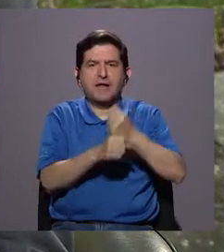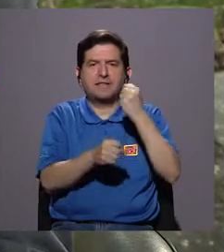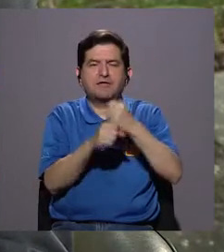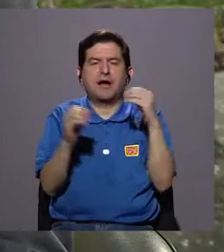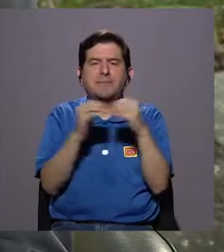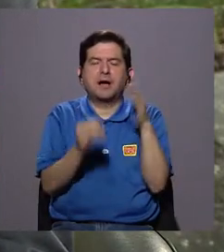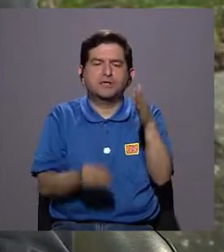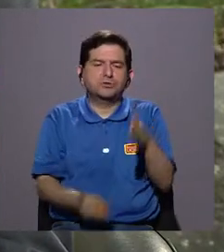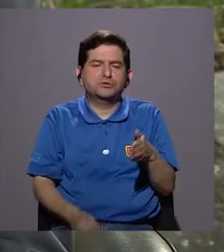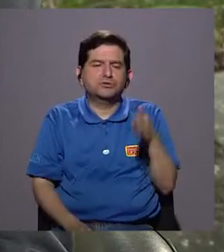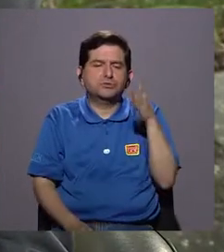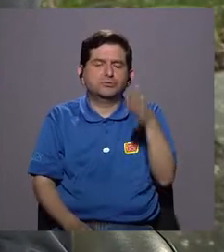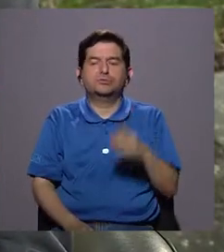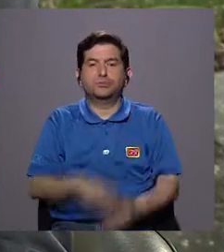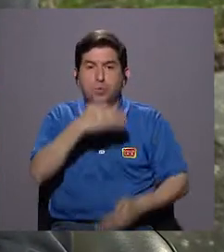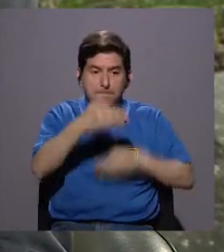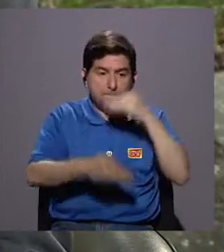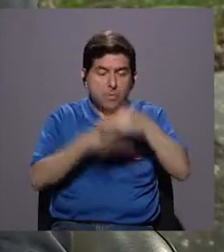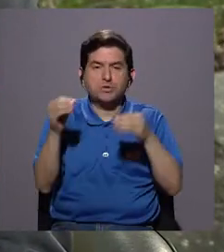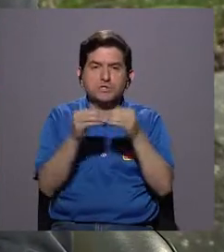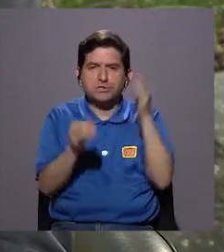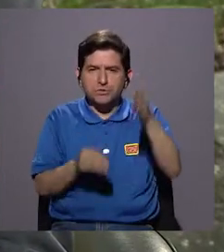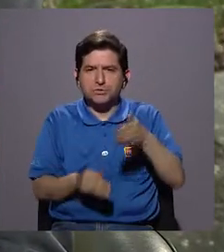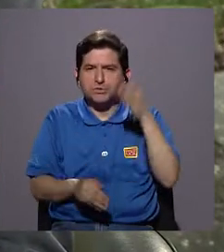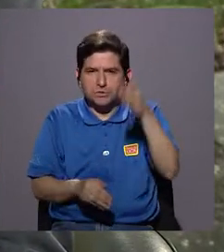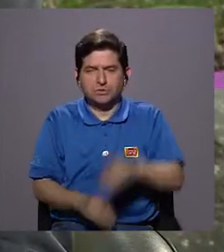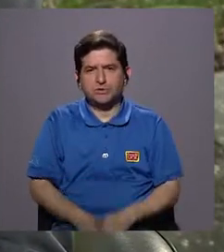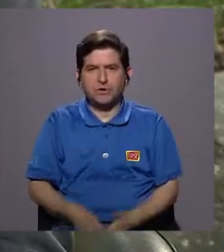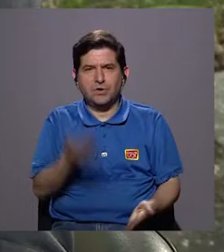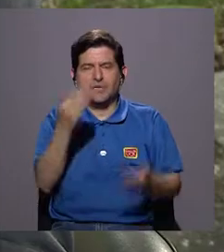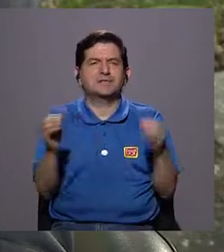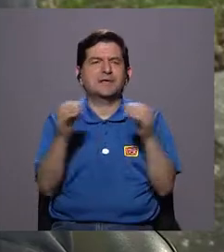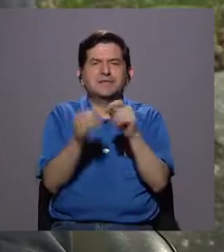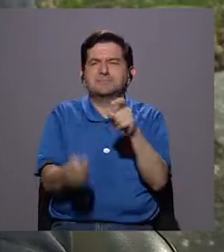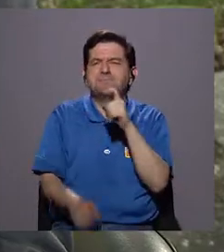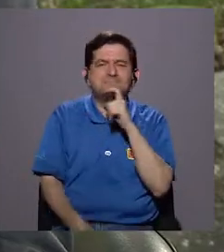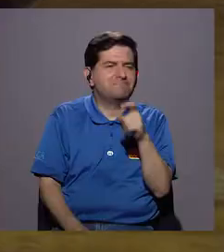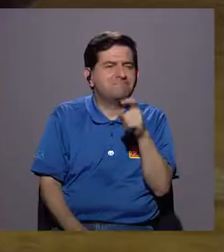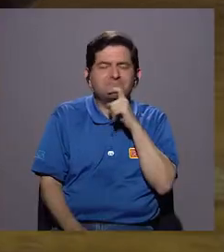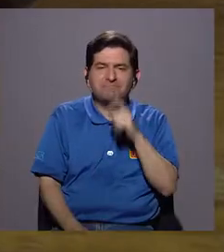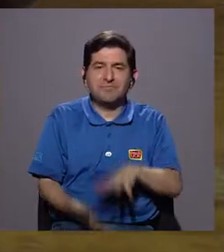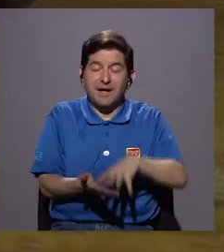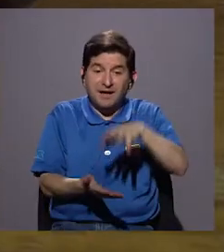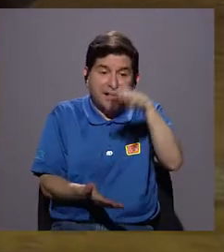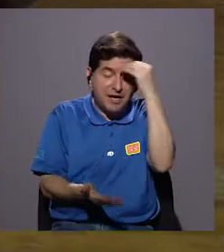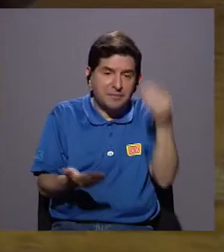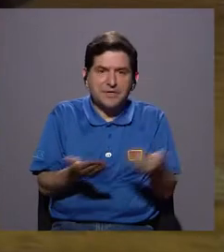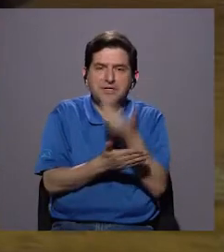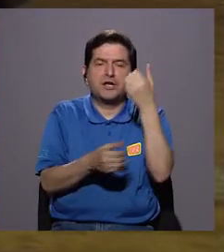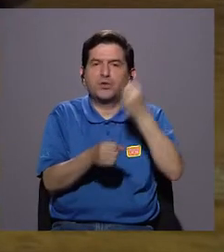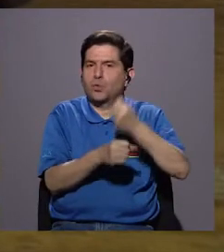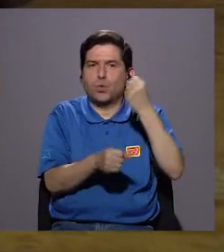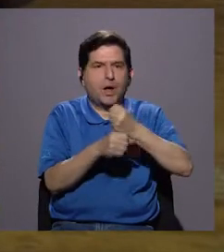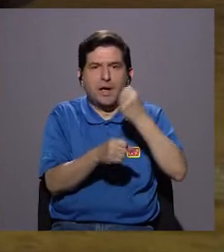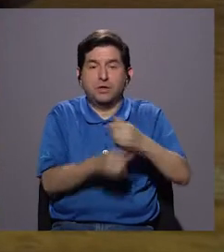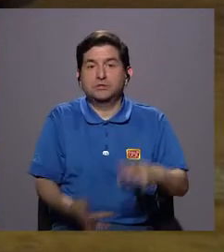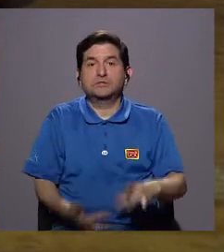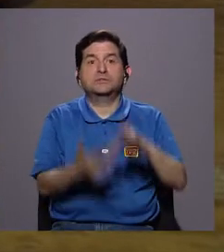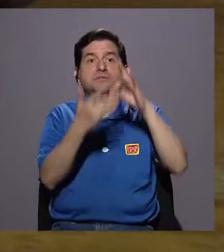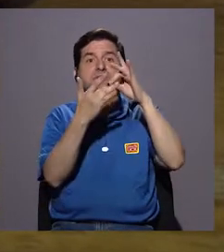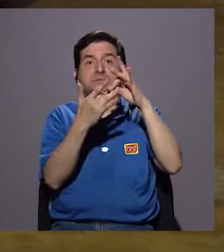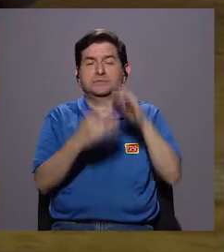más lento, procesa un poco más lento, nos es un poco más difícil también aprender nuevas tareas, sobre